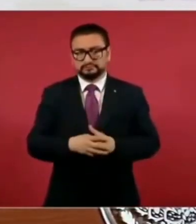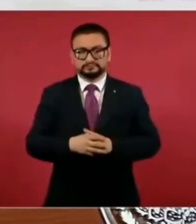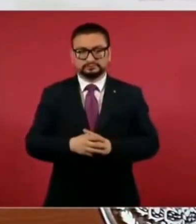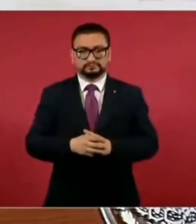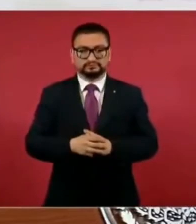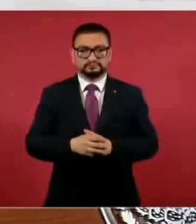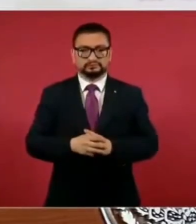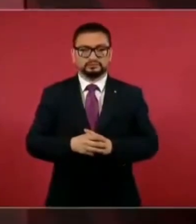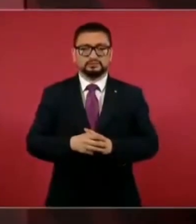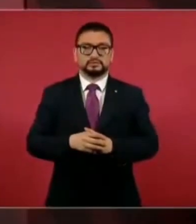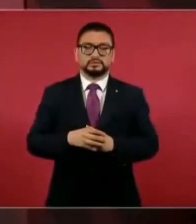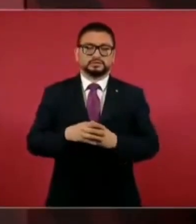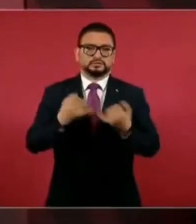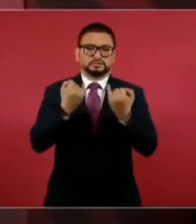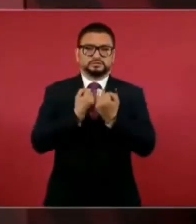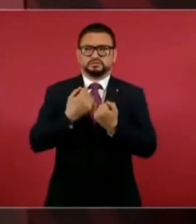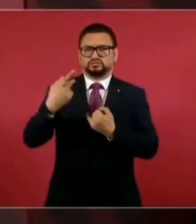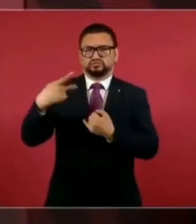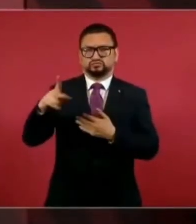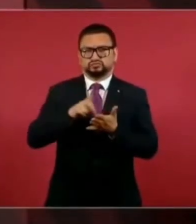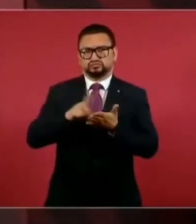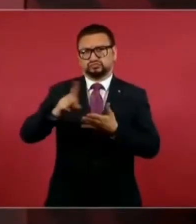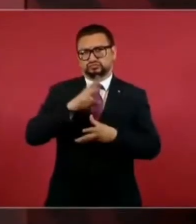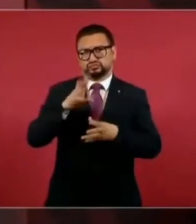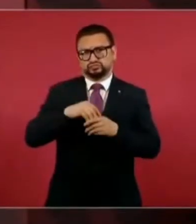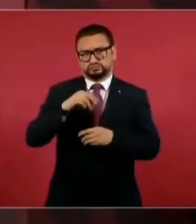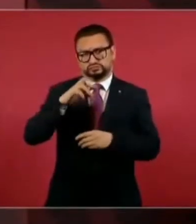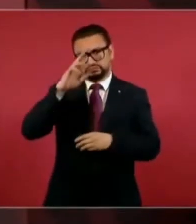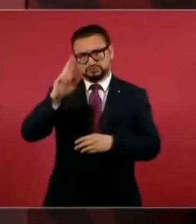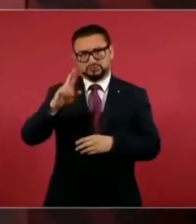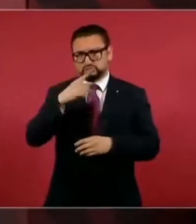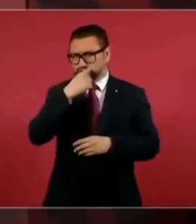Además tienen todo su derecho de hacerlo.